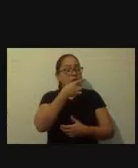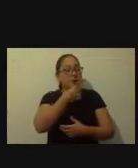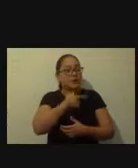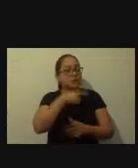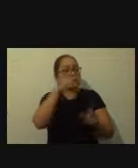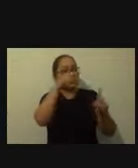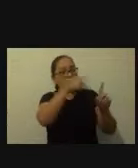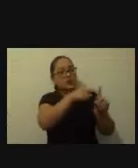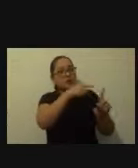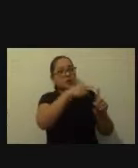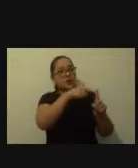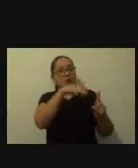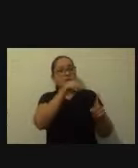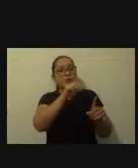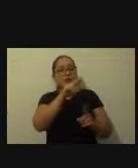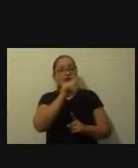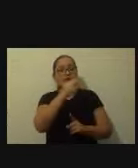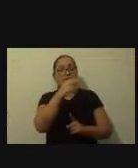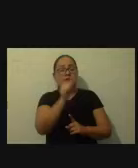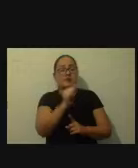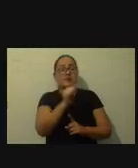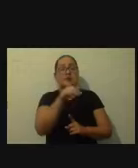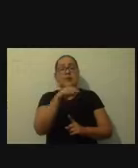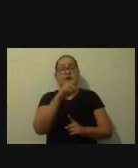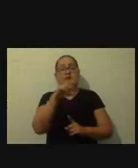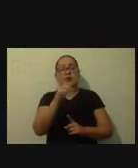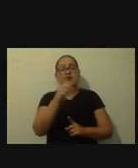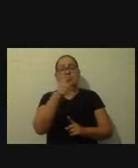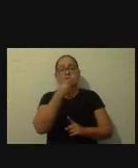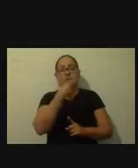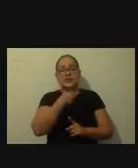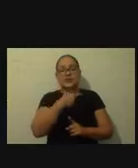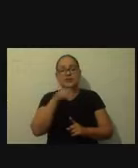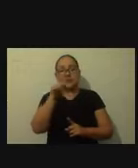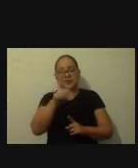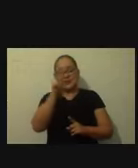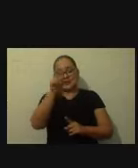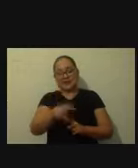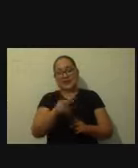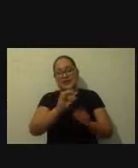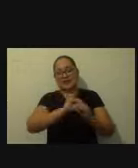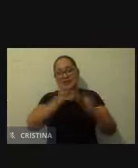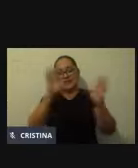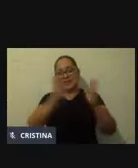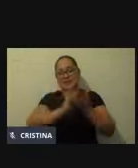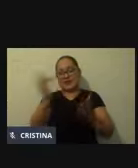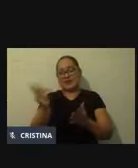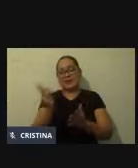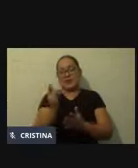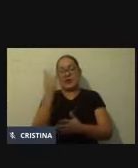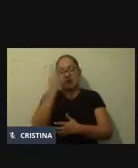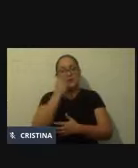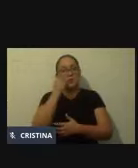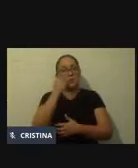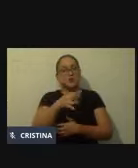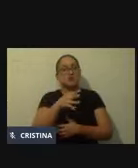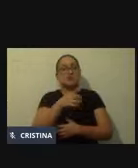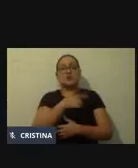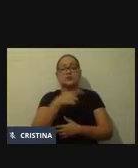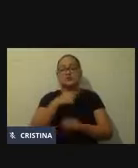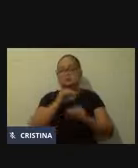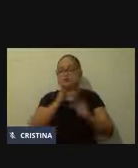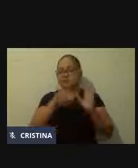dice Marta Mercado, excelente tema, tenemos que hablar de esto abiertamente. Muchas gracias. Pues sí, ahora sí que yo considero